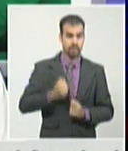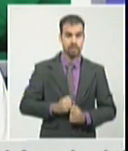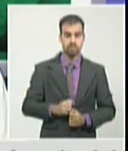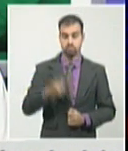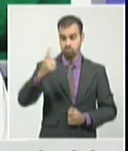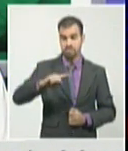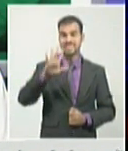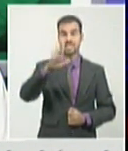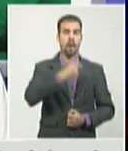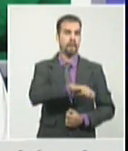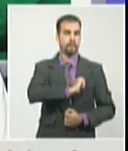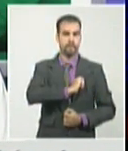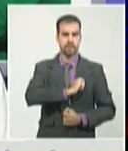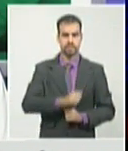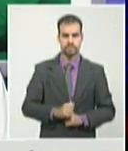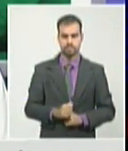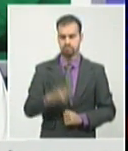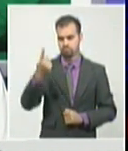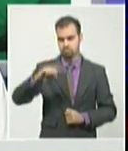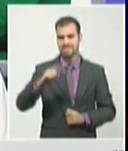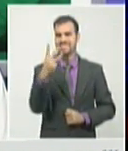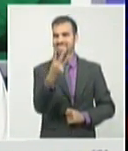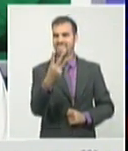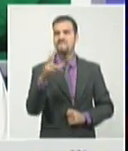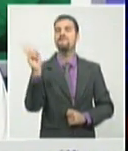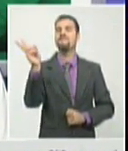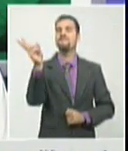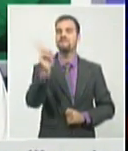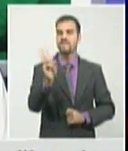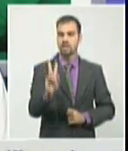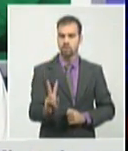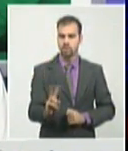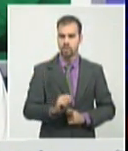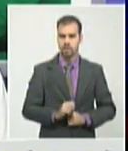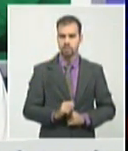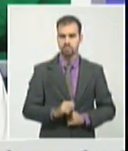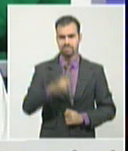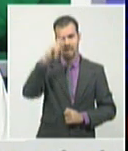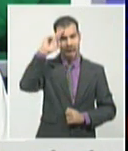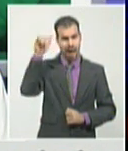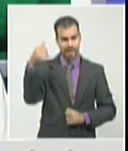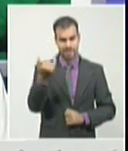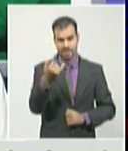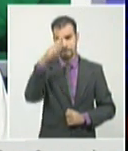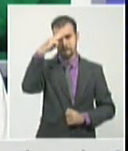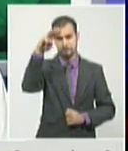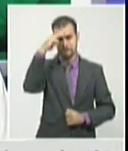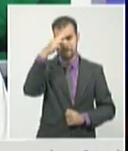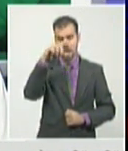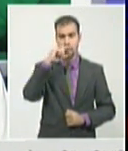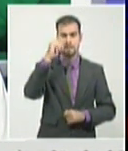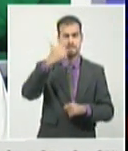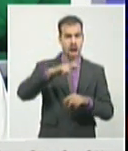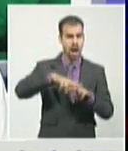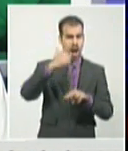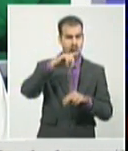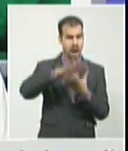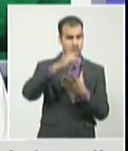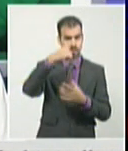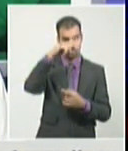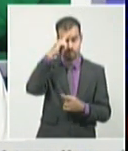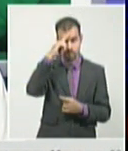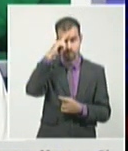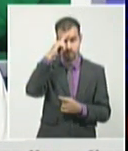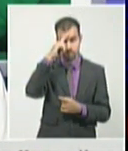3 de venezuela y haití de mexico de bahamas de francia de jamaica suecia y